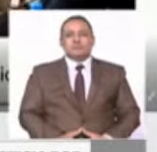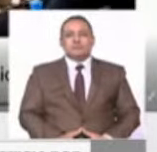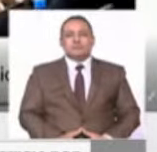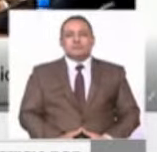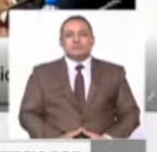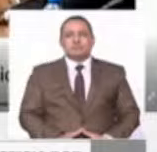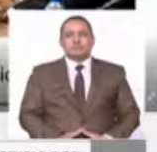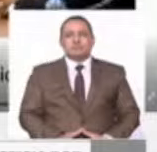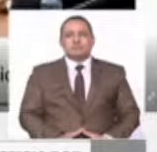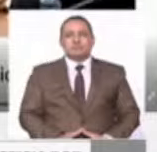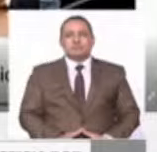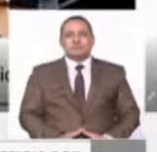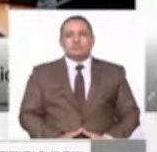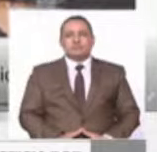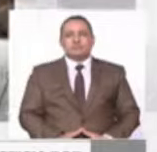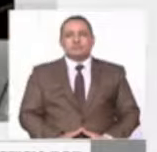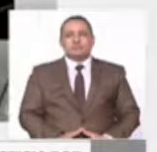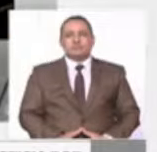pleno